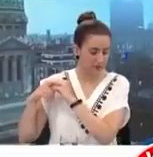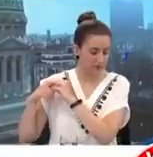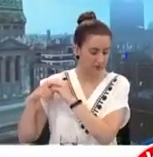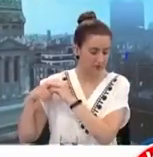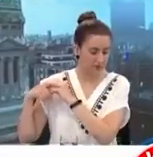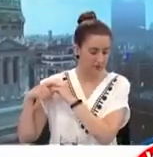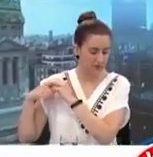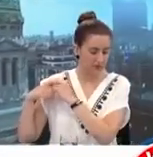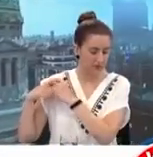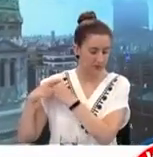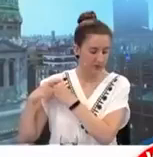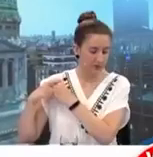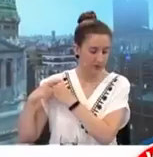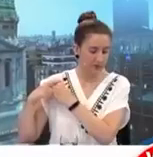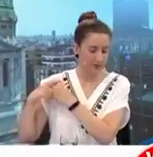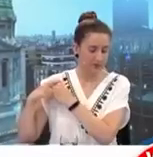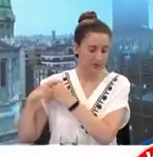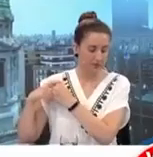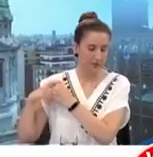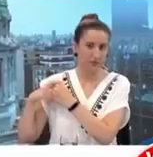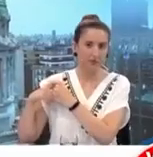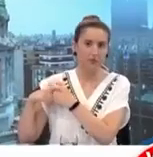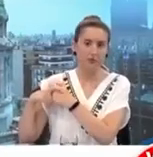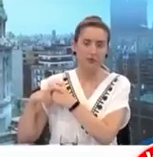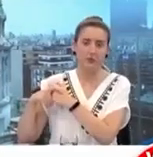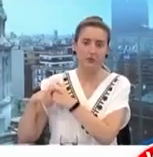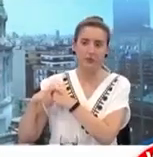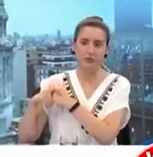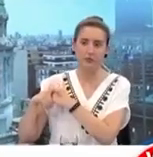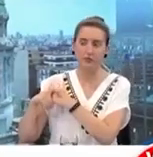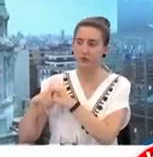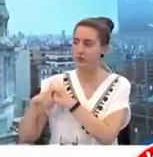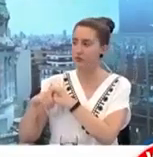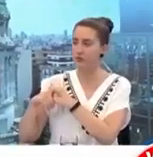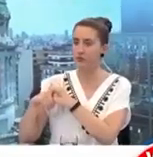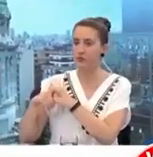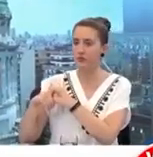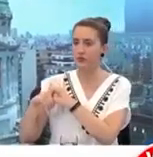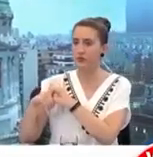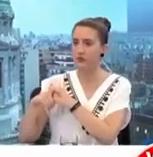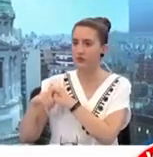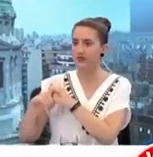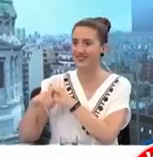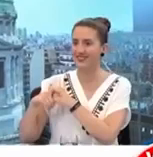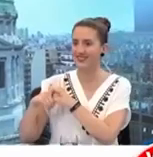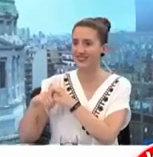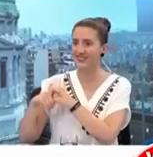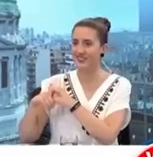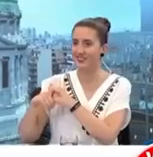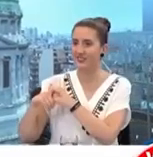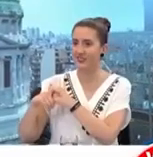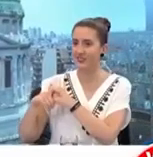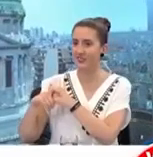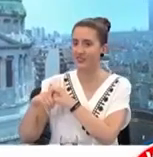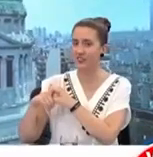que, creo que, observar muy detenidamente cuáles son las condiciones, la letra fina, la letra chica,